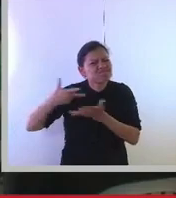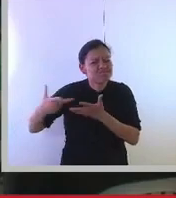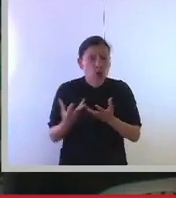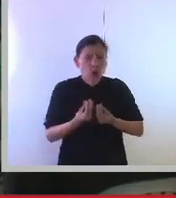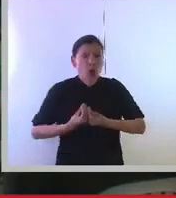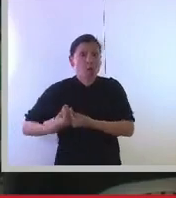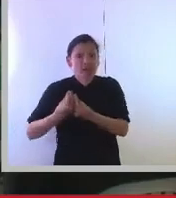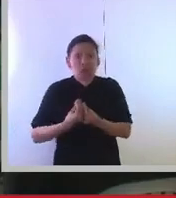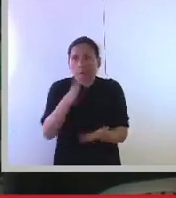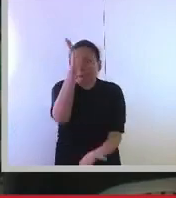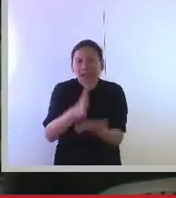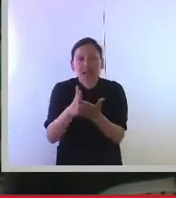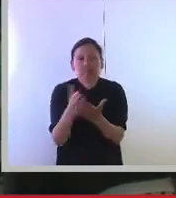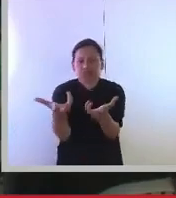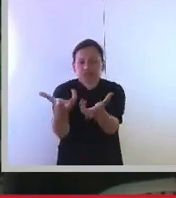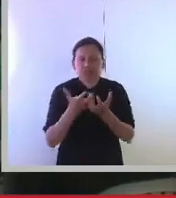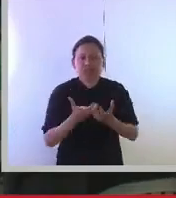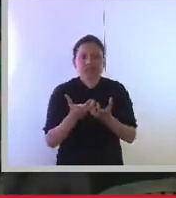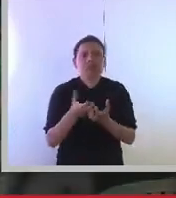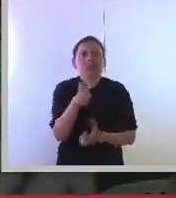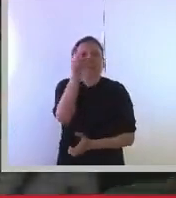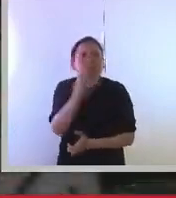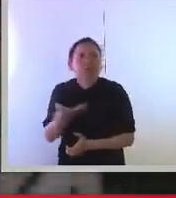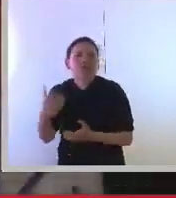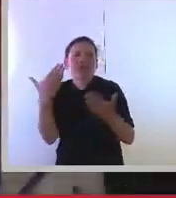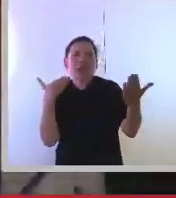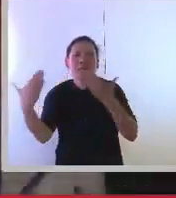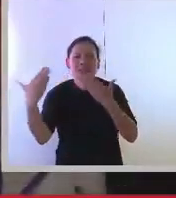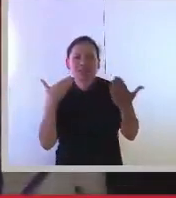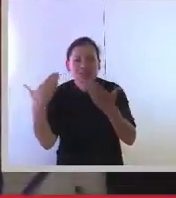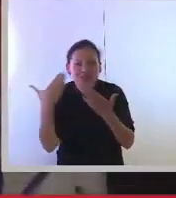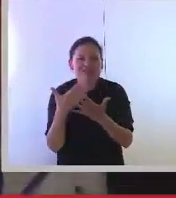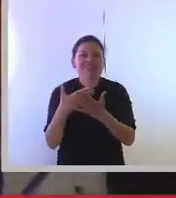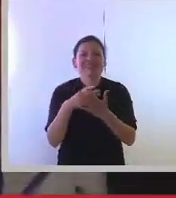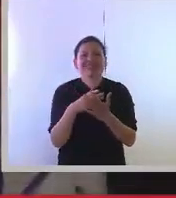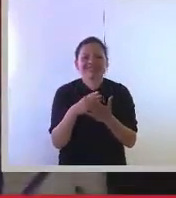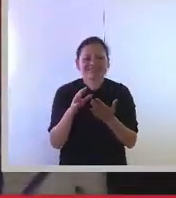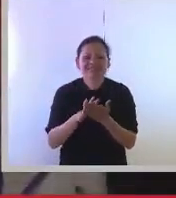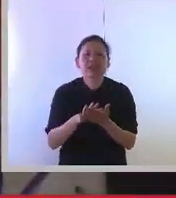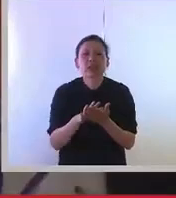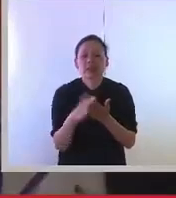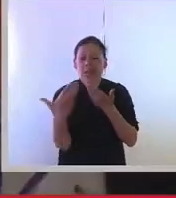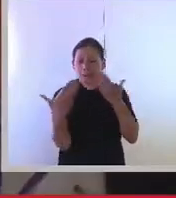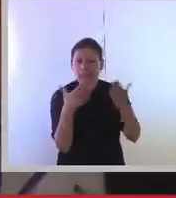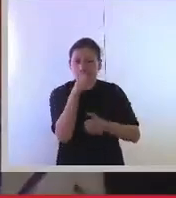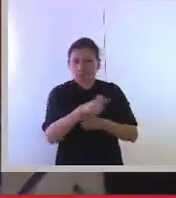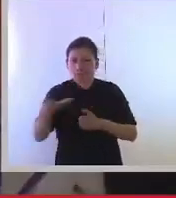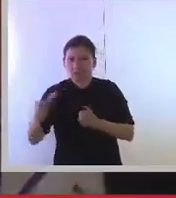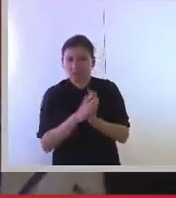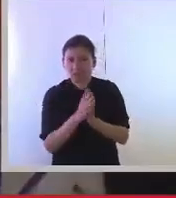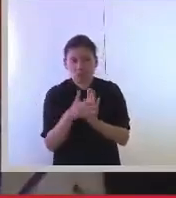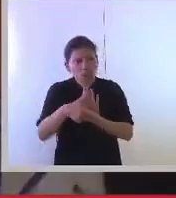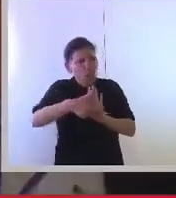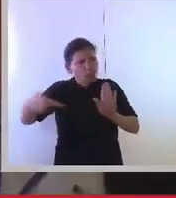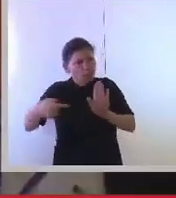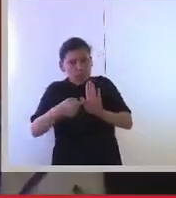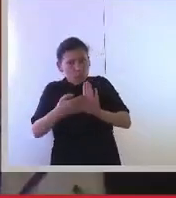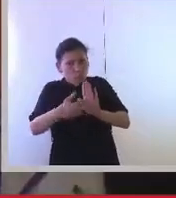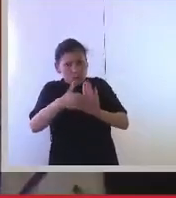comisión accidental de campesinos. Es decir, la palabra campesino no aparece en la